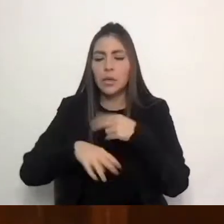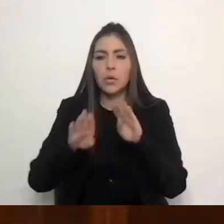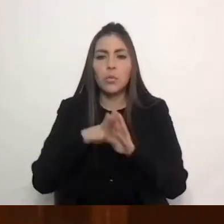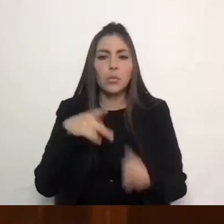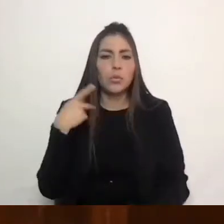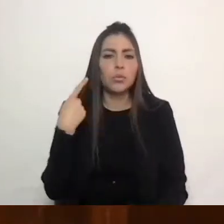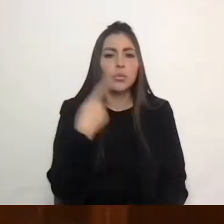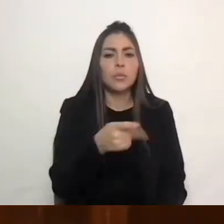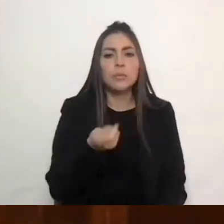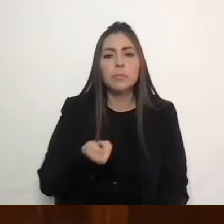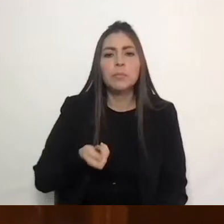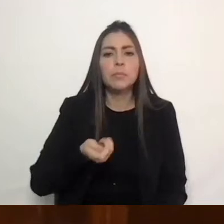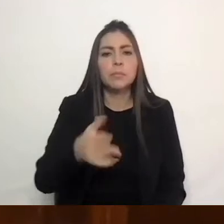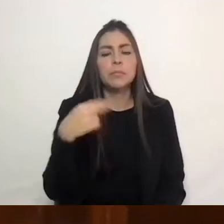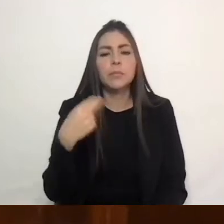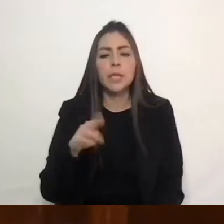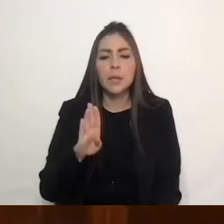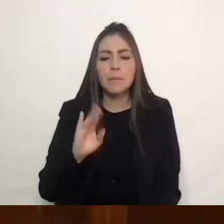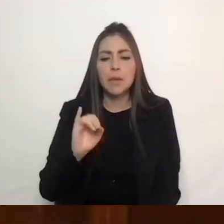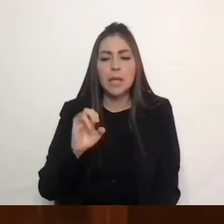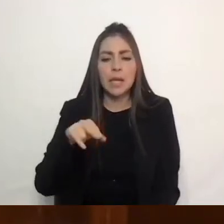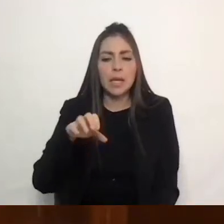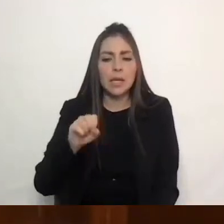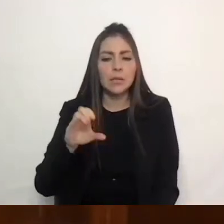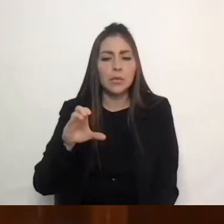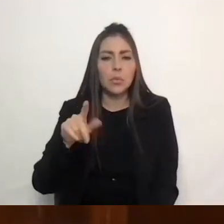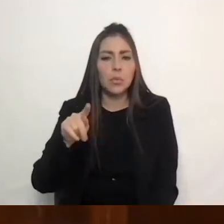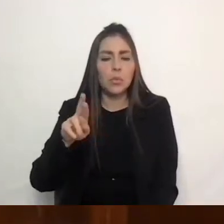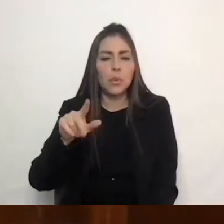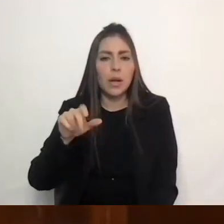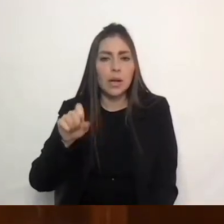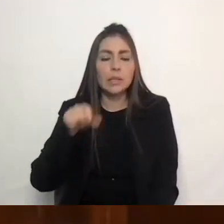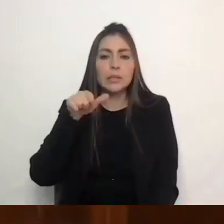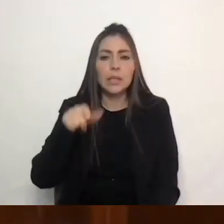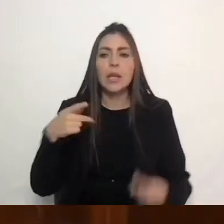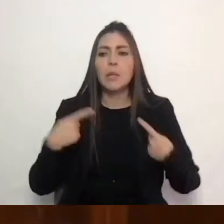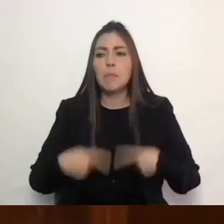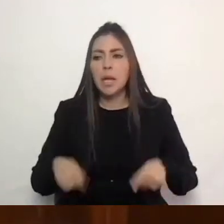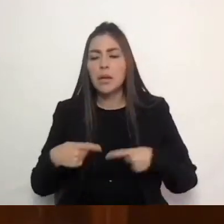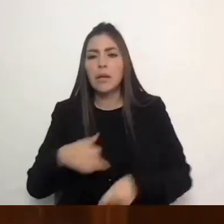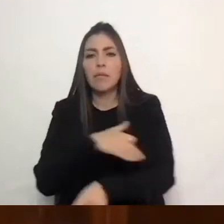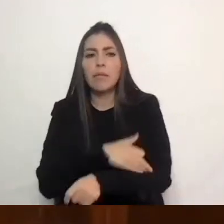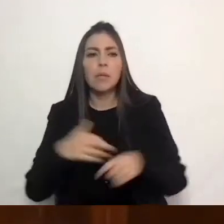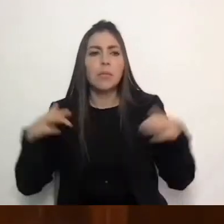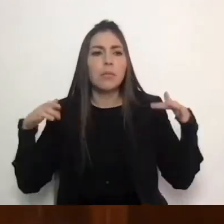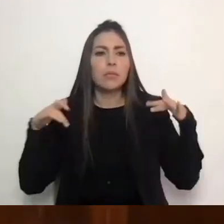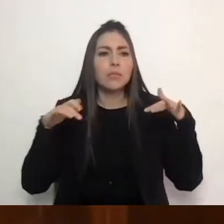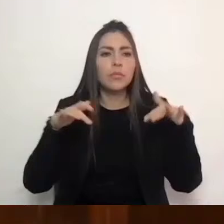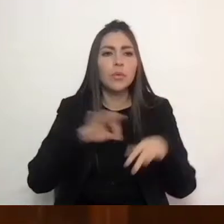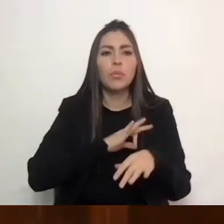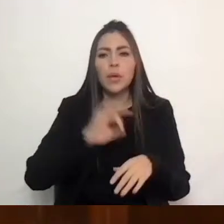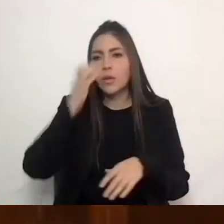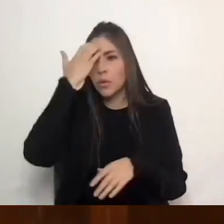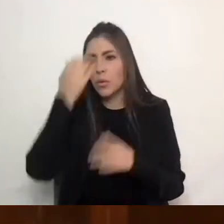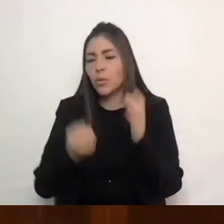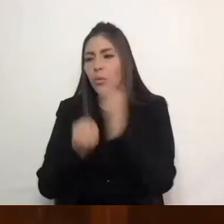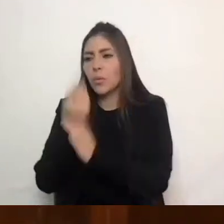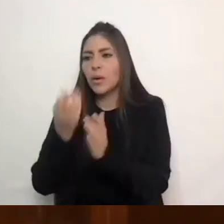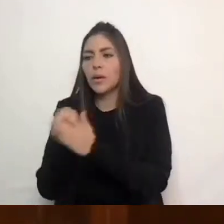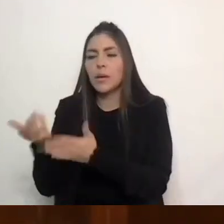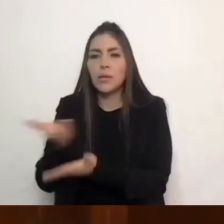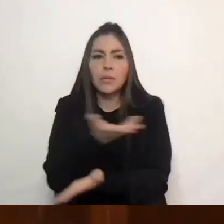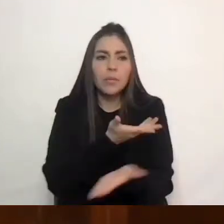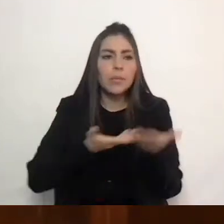pues acerca a las personas y familias para configurar nuevas relaciones sociales, con códigos,